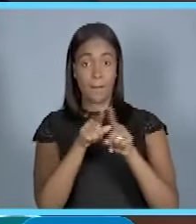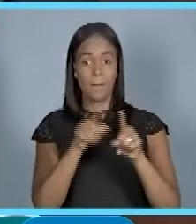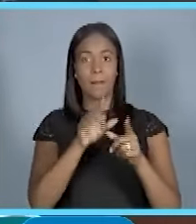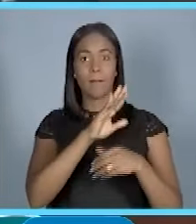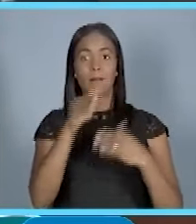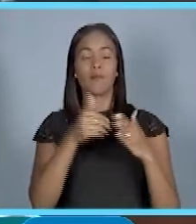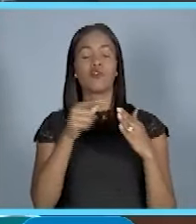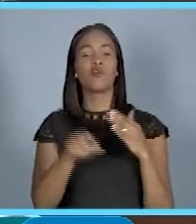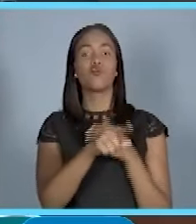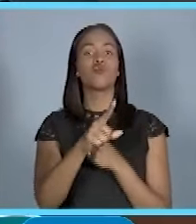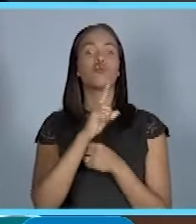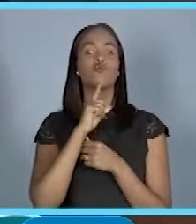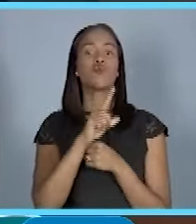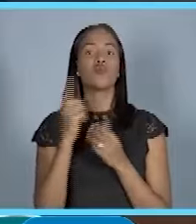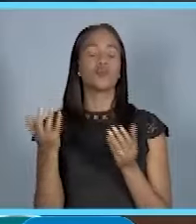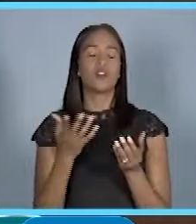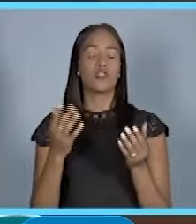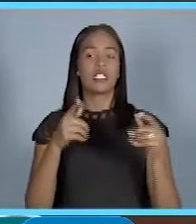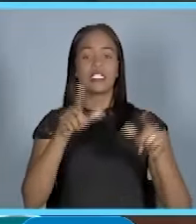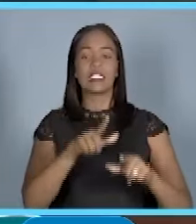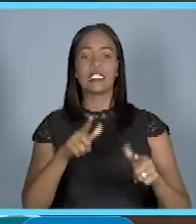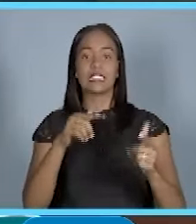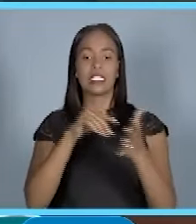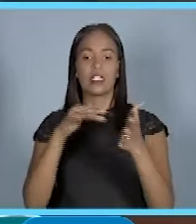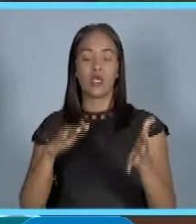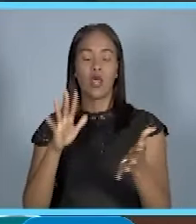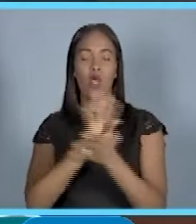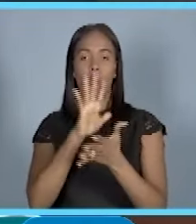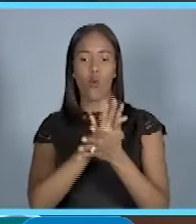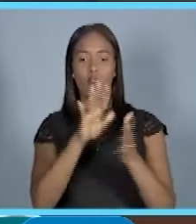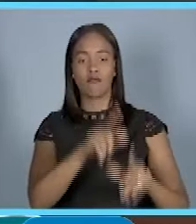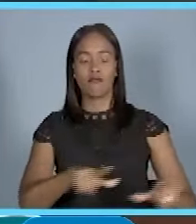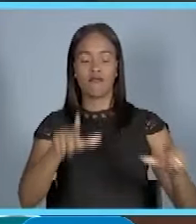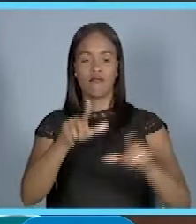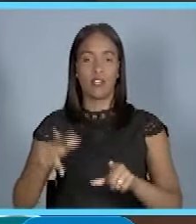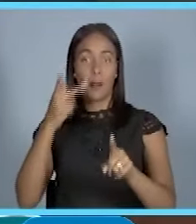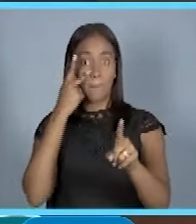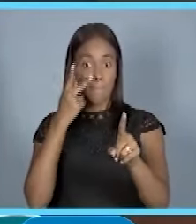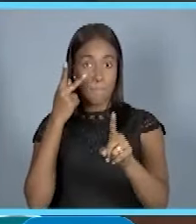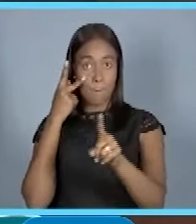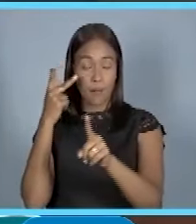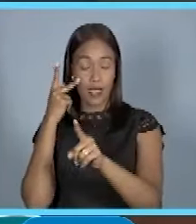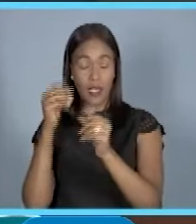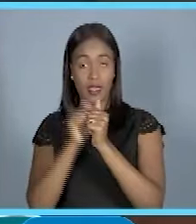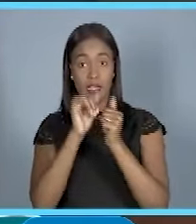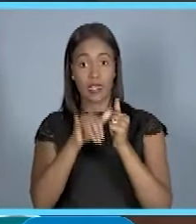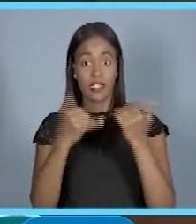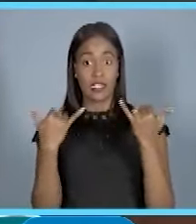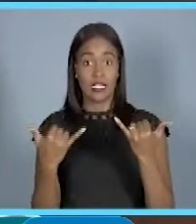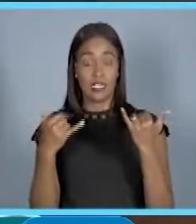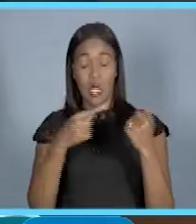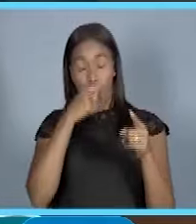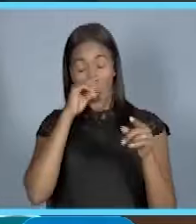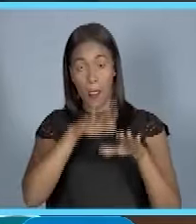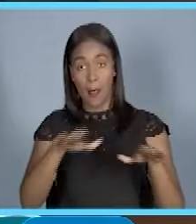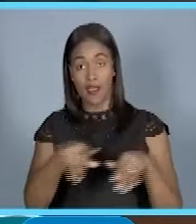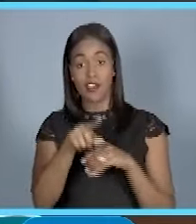lo que son los recintos escolares de la zona, tomando en cuenta que los niños